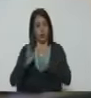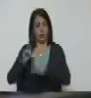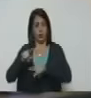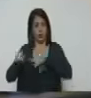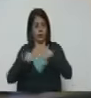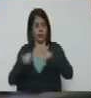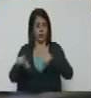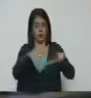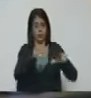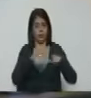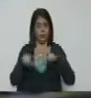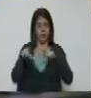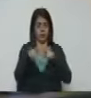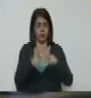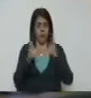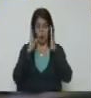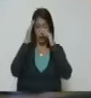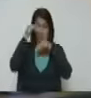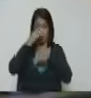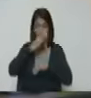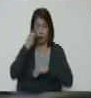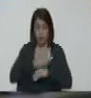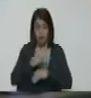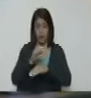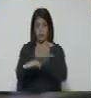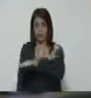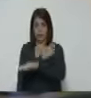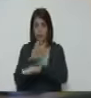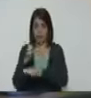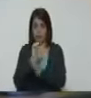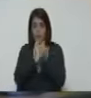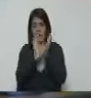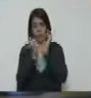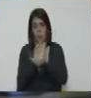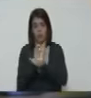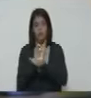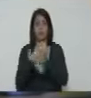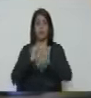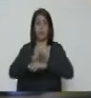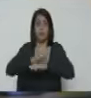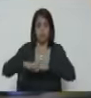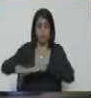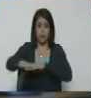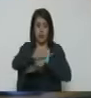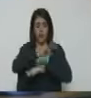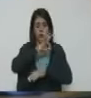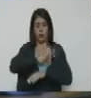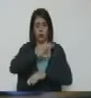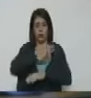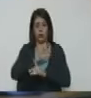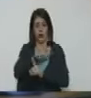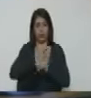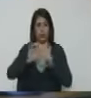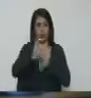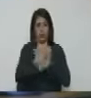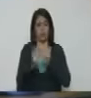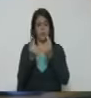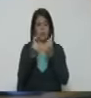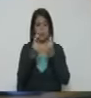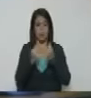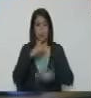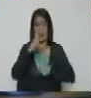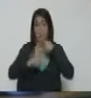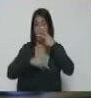del territorio, atendiendo a las realidades ecológicas, geográficas, demográficas, sociales, culturales, económicas